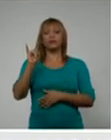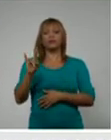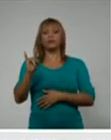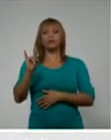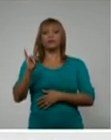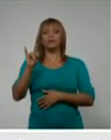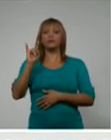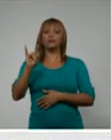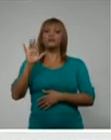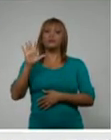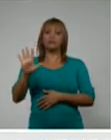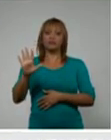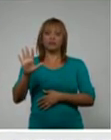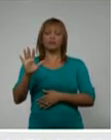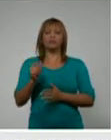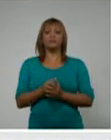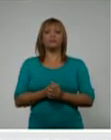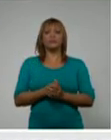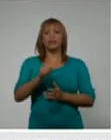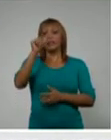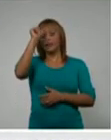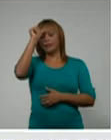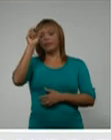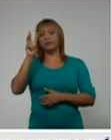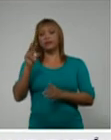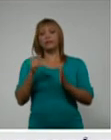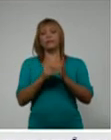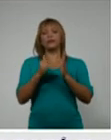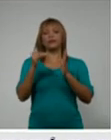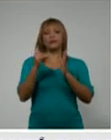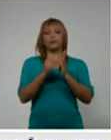3.669.995, la India con